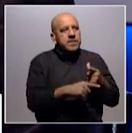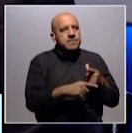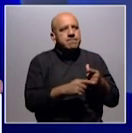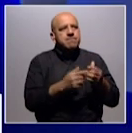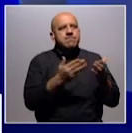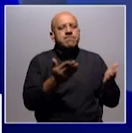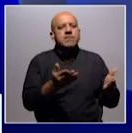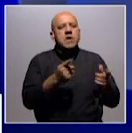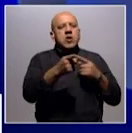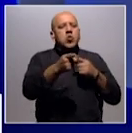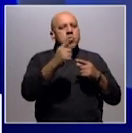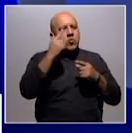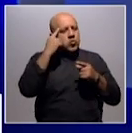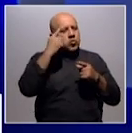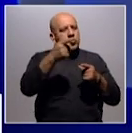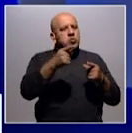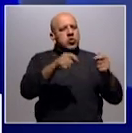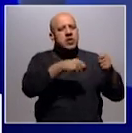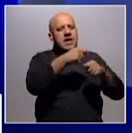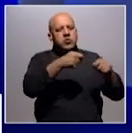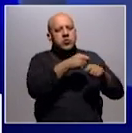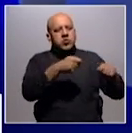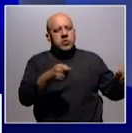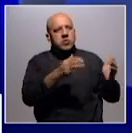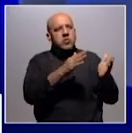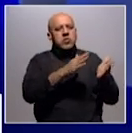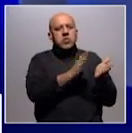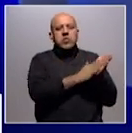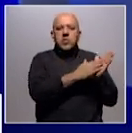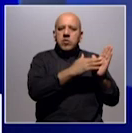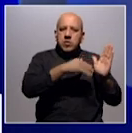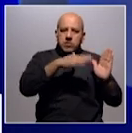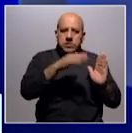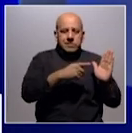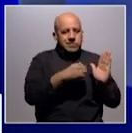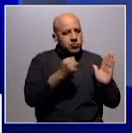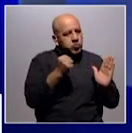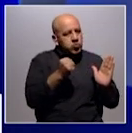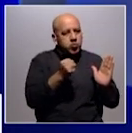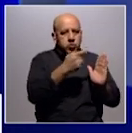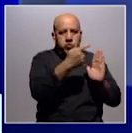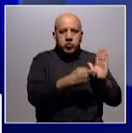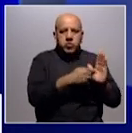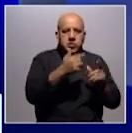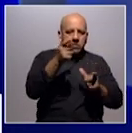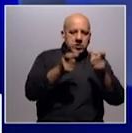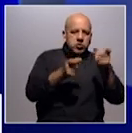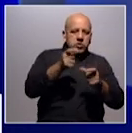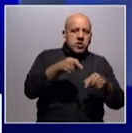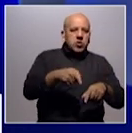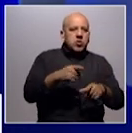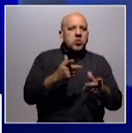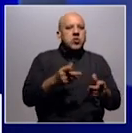como convive usted con los diagnósticos a veces muy duros con respecto a cómo está preparada la gente que hoy cursa